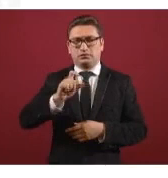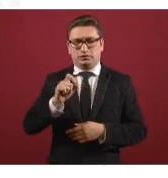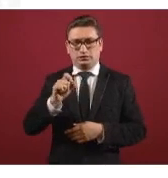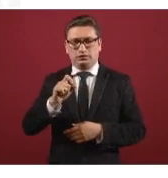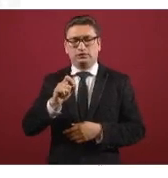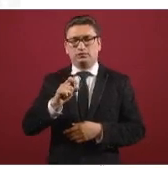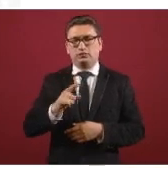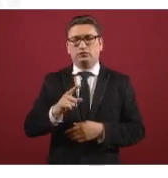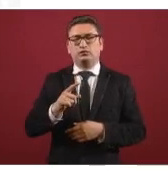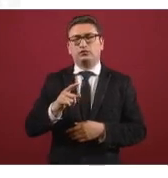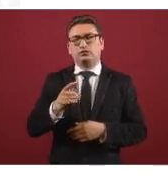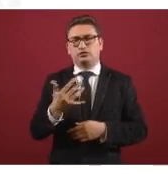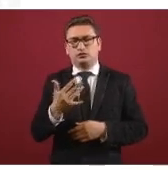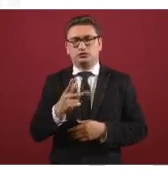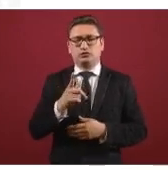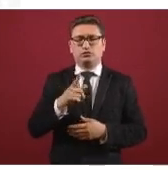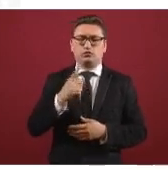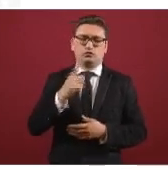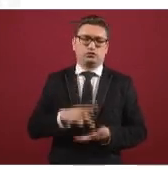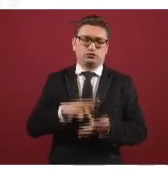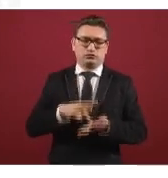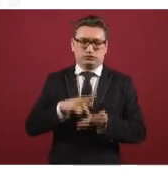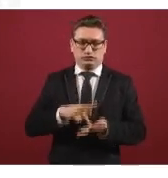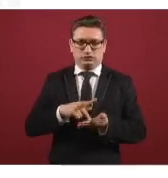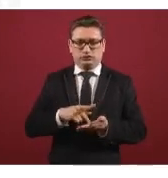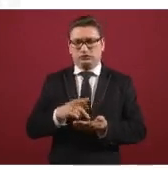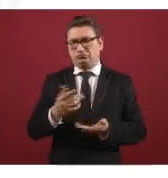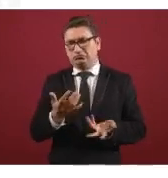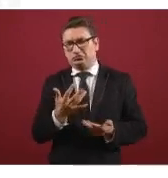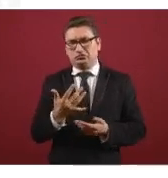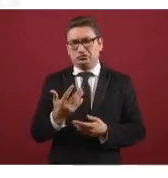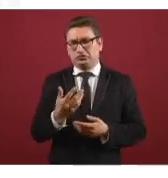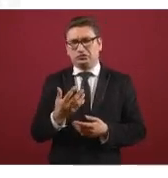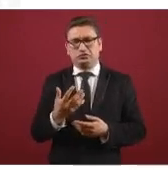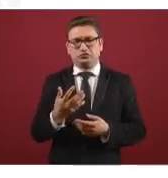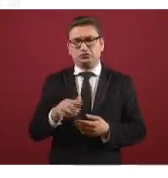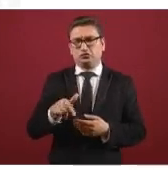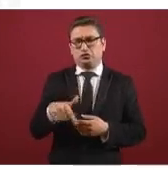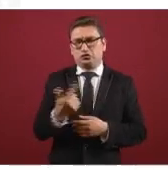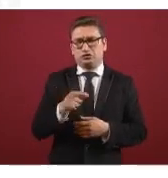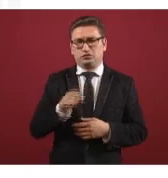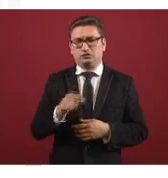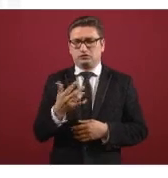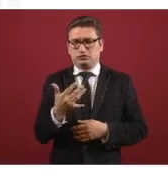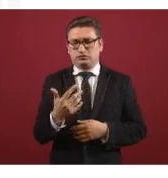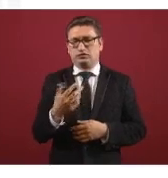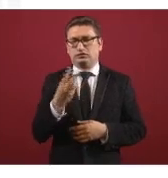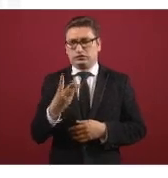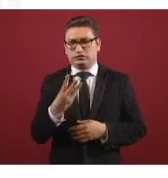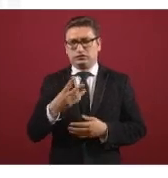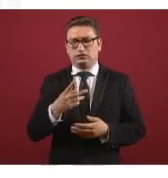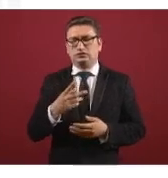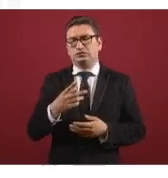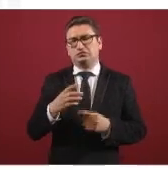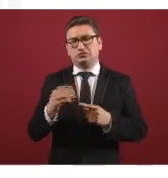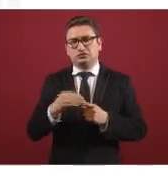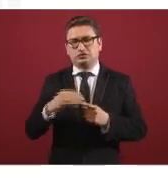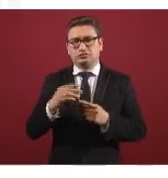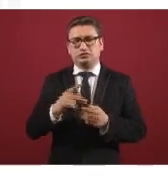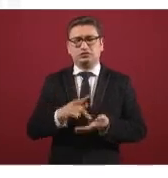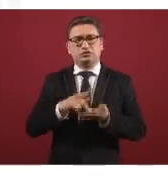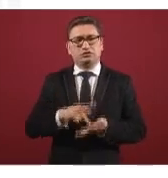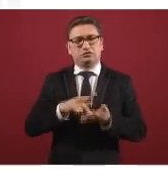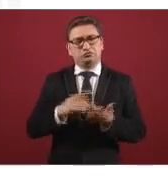kilo y 53 centavos, digo, 12 pesos con 53 centavos por kilo de